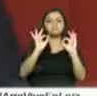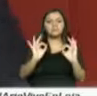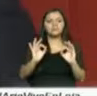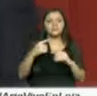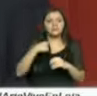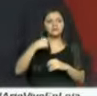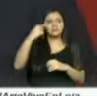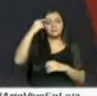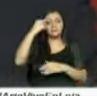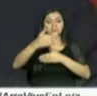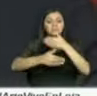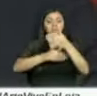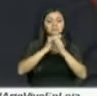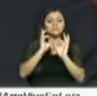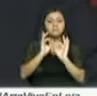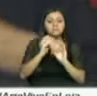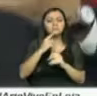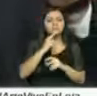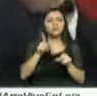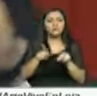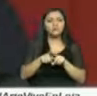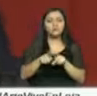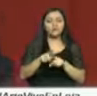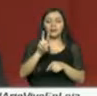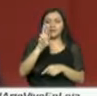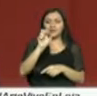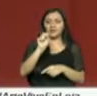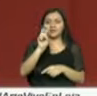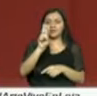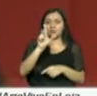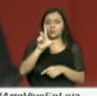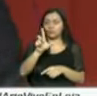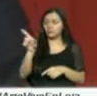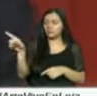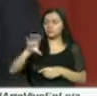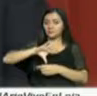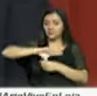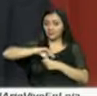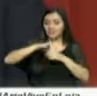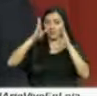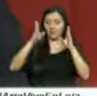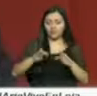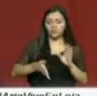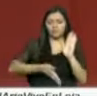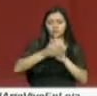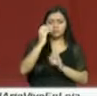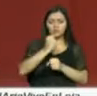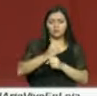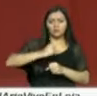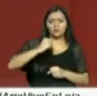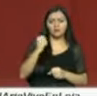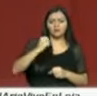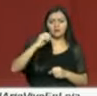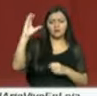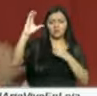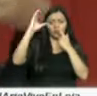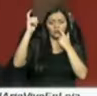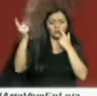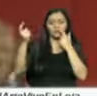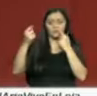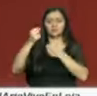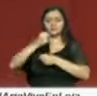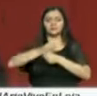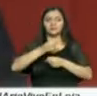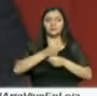Conversábamos con Raúl hace un momento. Él fue muchos años embajador en Bogotá, cuando trabajaba poquito y